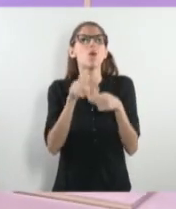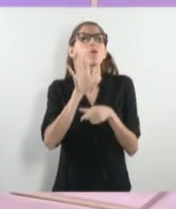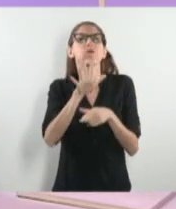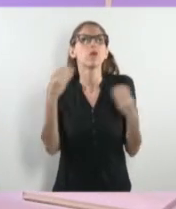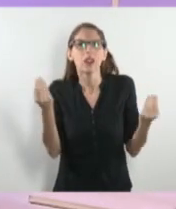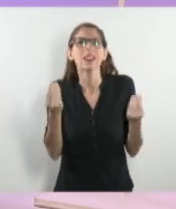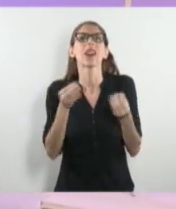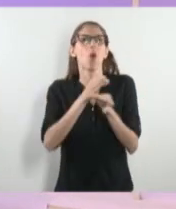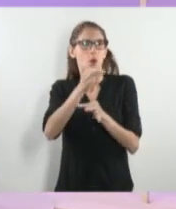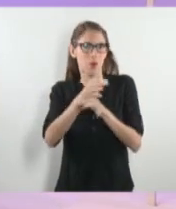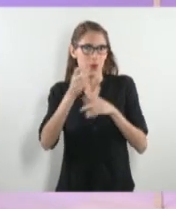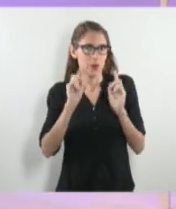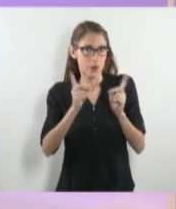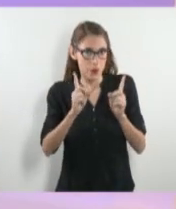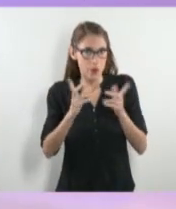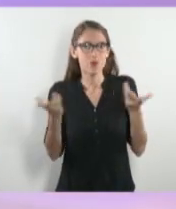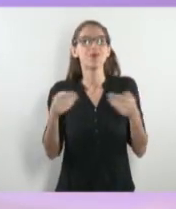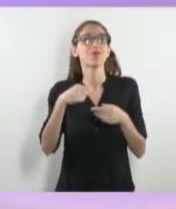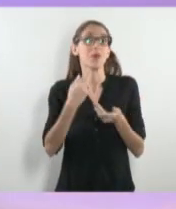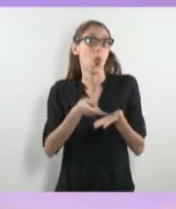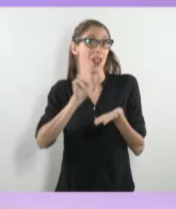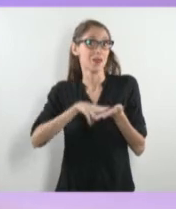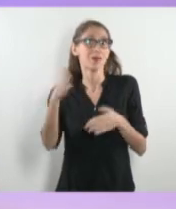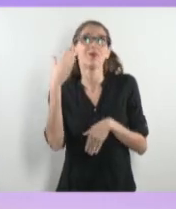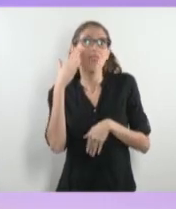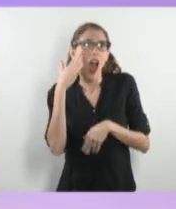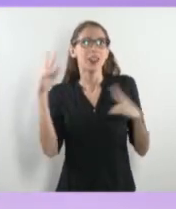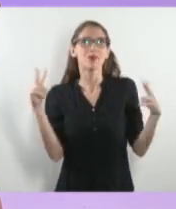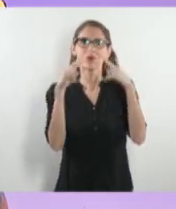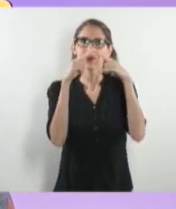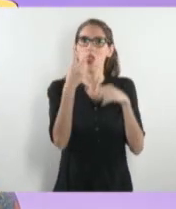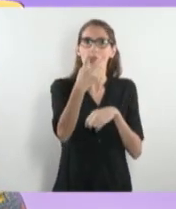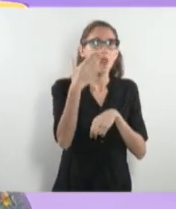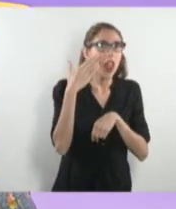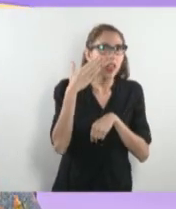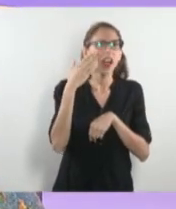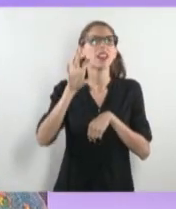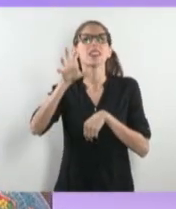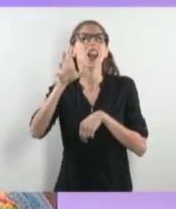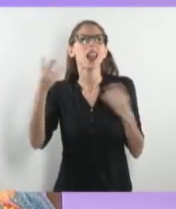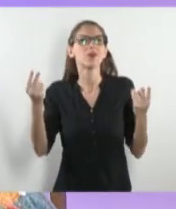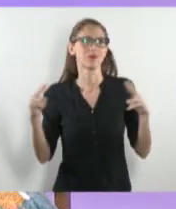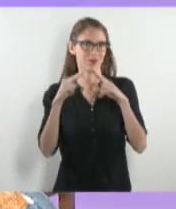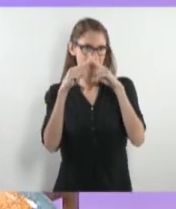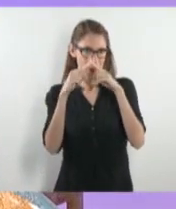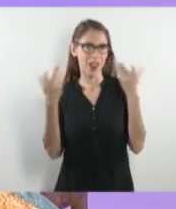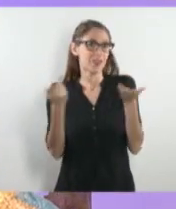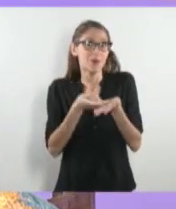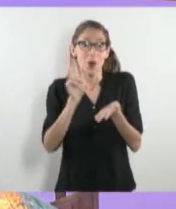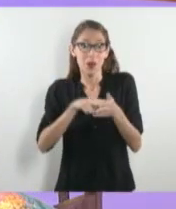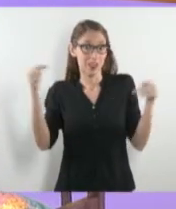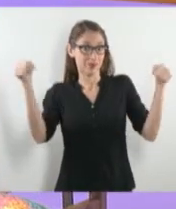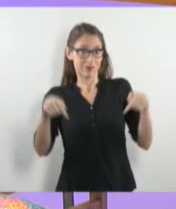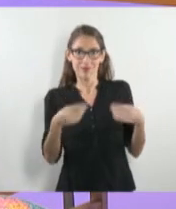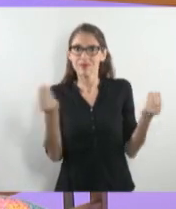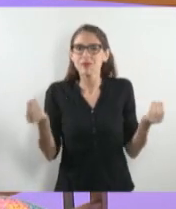Seguimos Educando. Una nueva tarde, 14 horas, Canal Encuentro. Aquí estamos de nuevo. Cambian